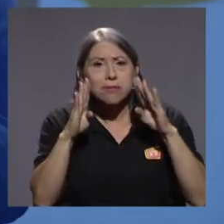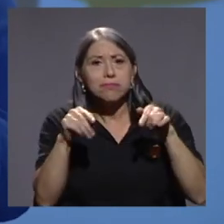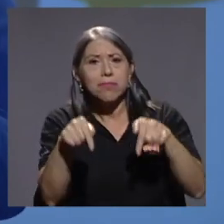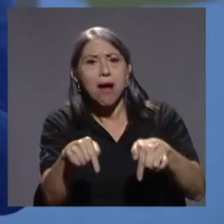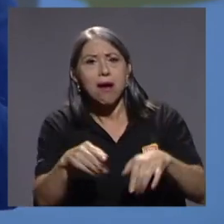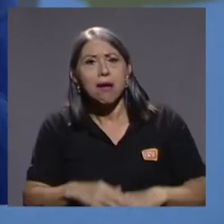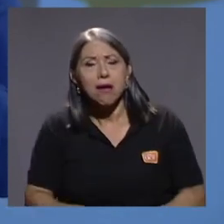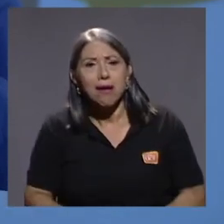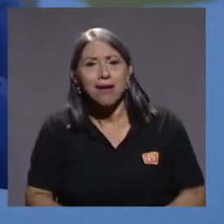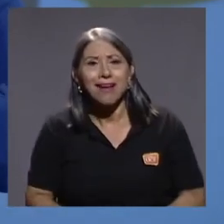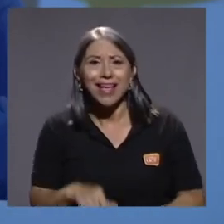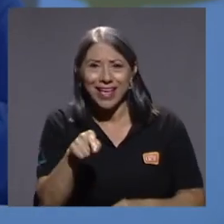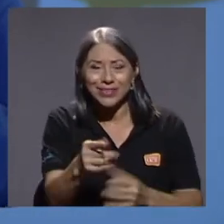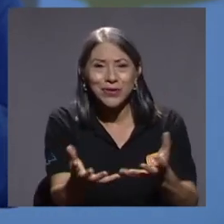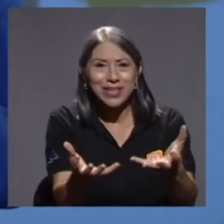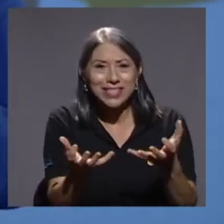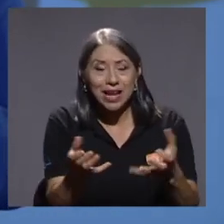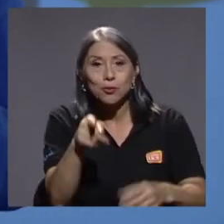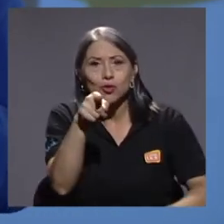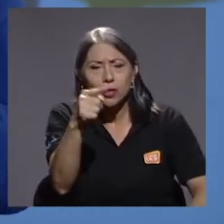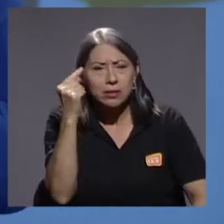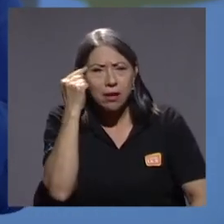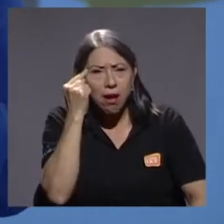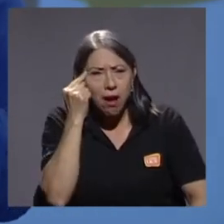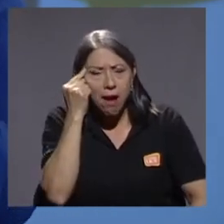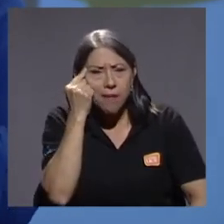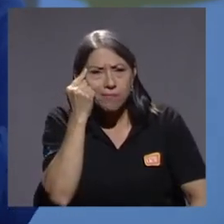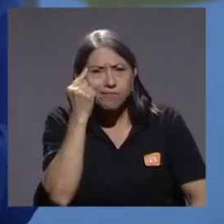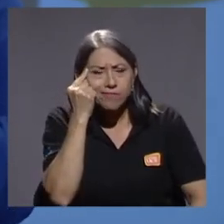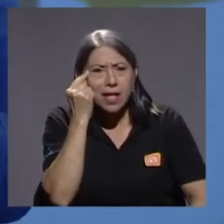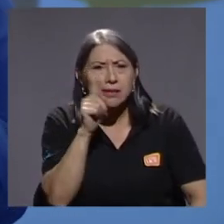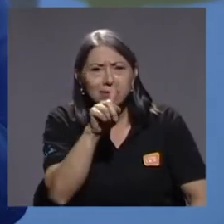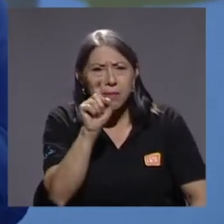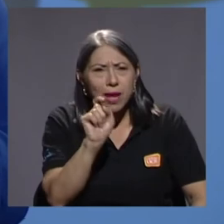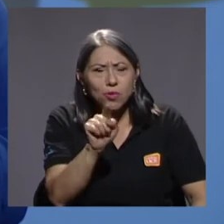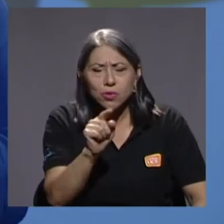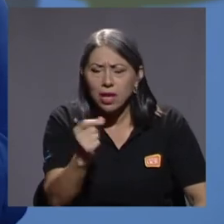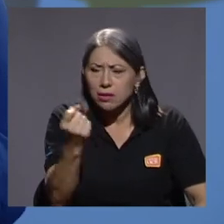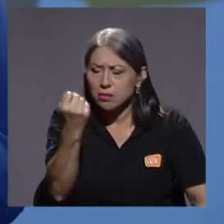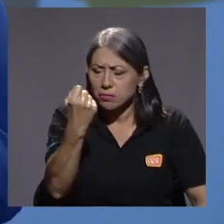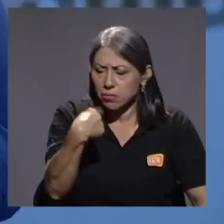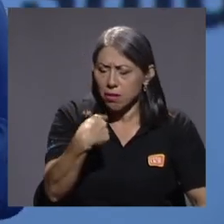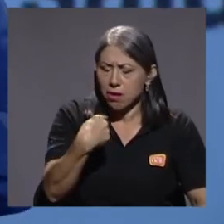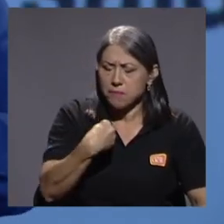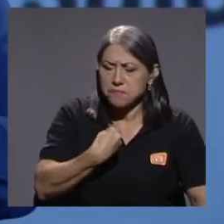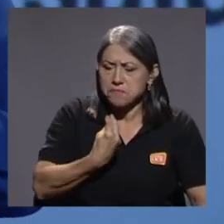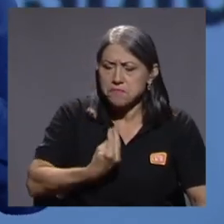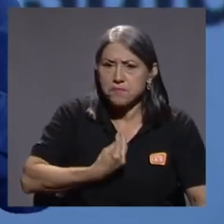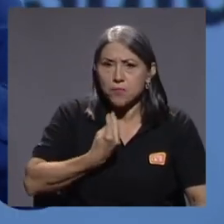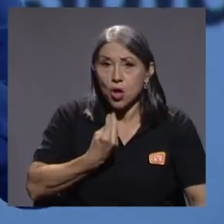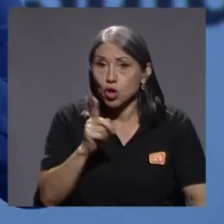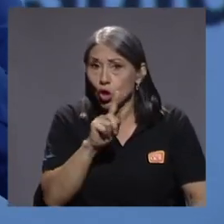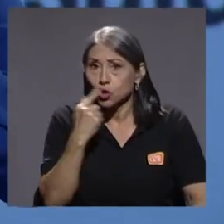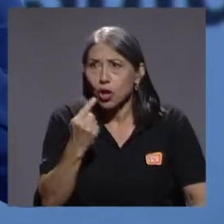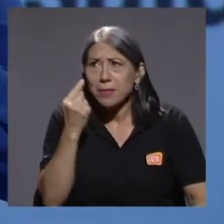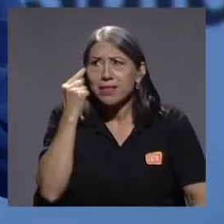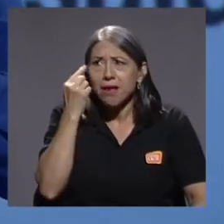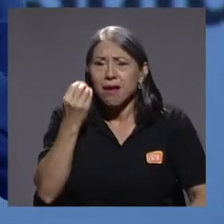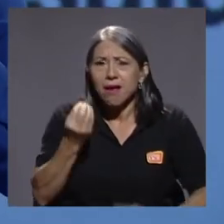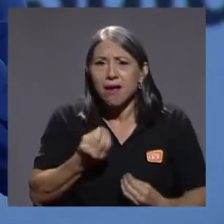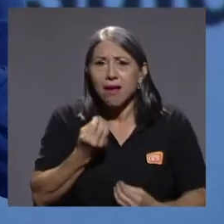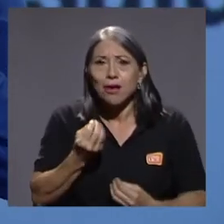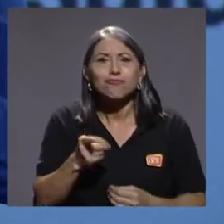ustedes se pregunten, y no solo se pregunten, sino que tengan la